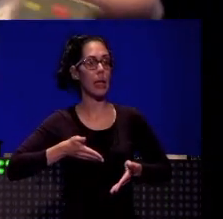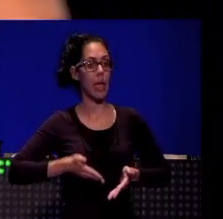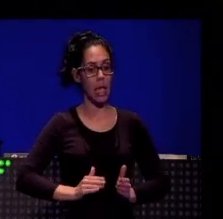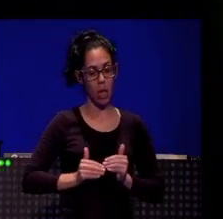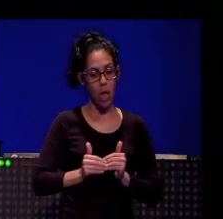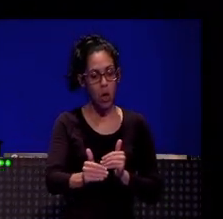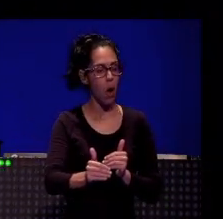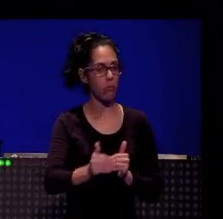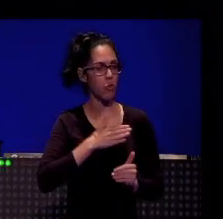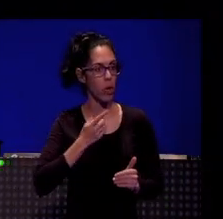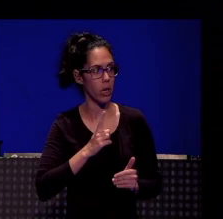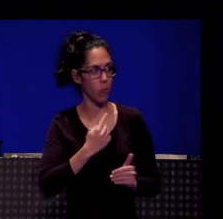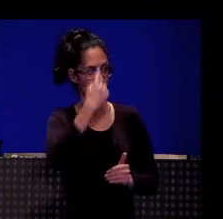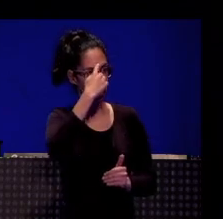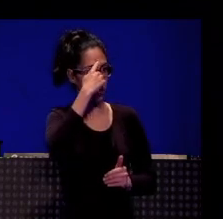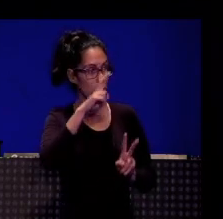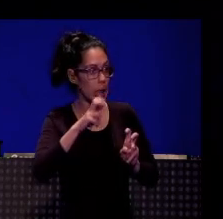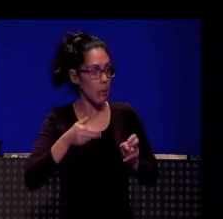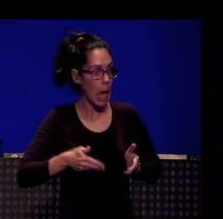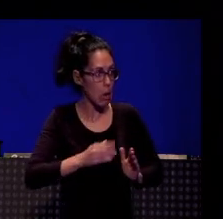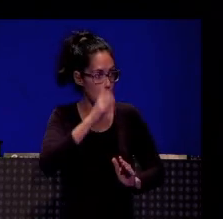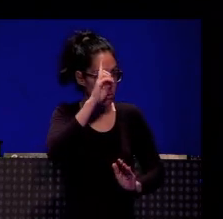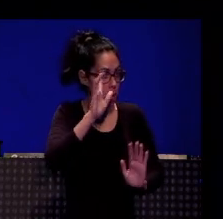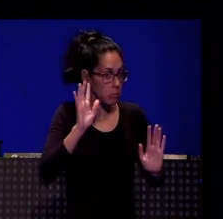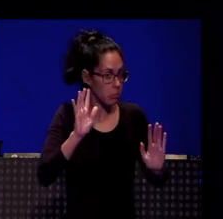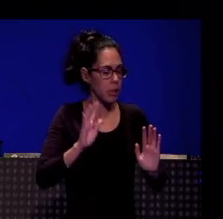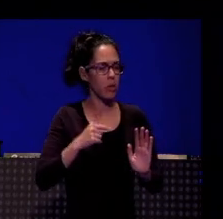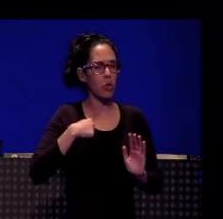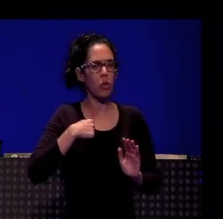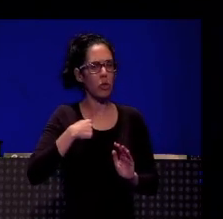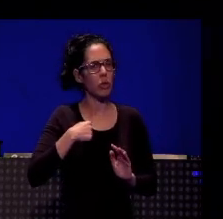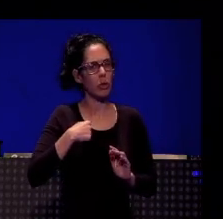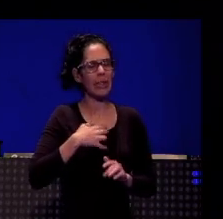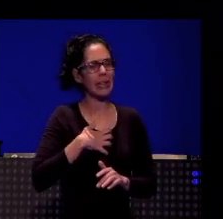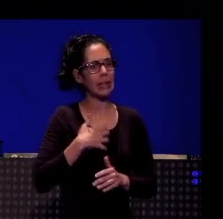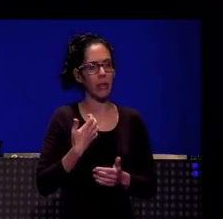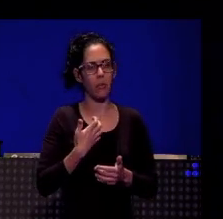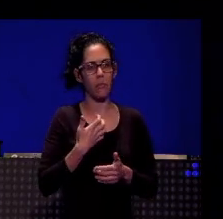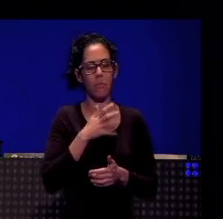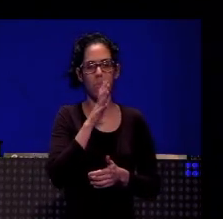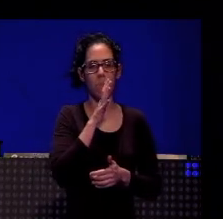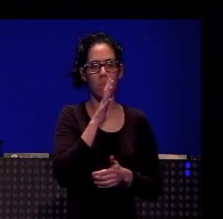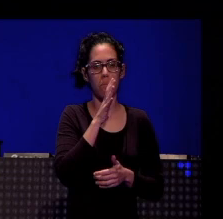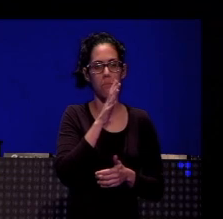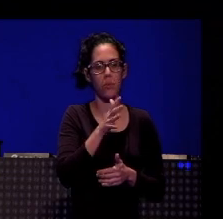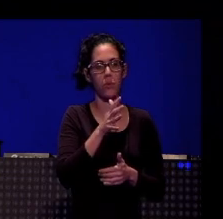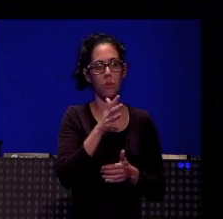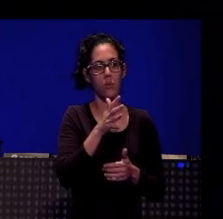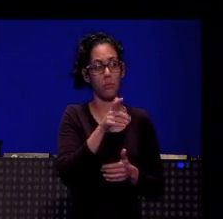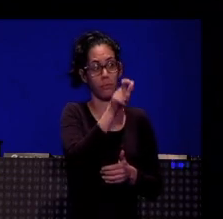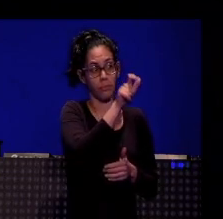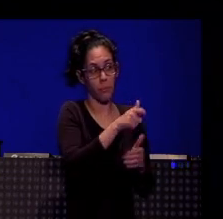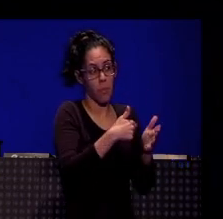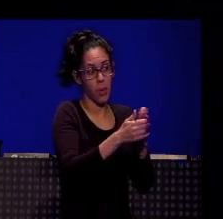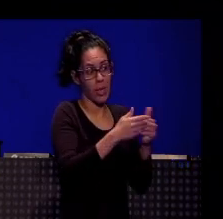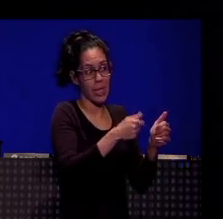sé qué obsesión pero bueno y me dio mucha rabia porque al final estábamos estamos como en manos de alguien que decide por